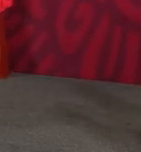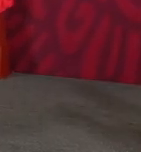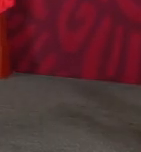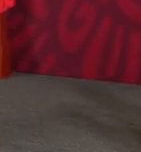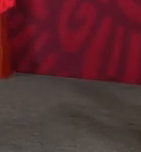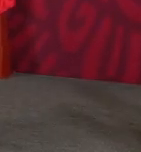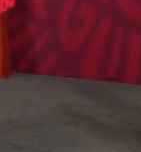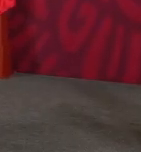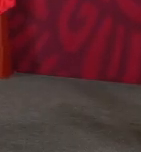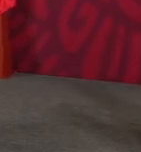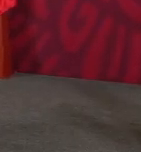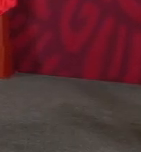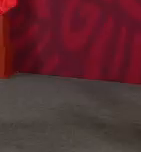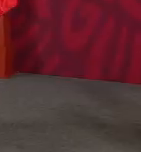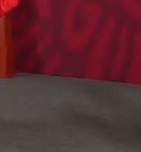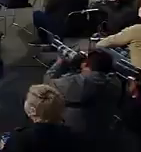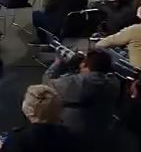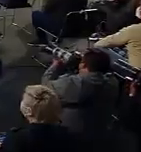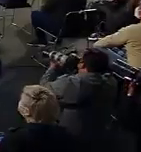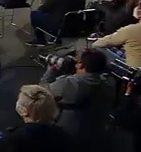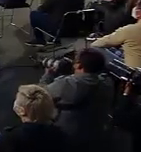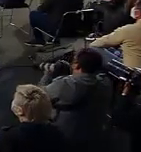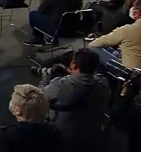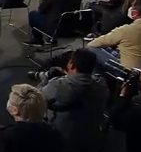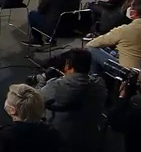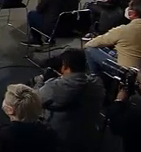Es la prensa mexicana que amo.